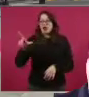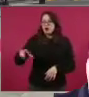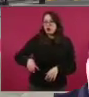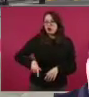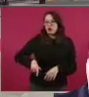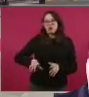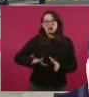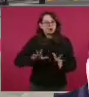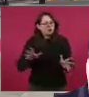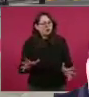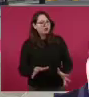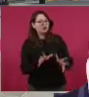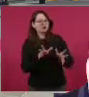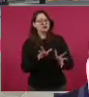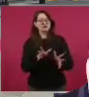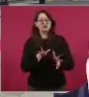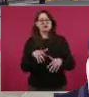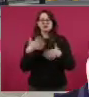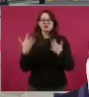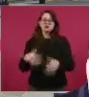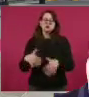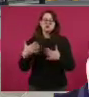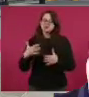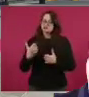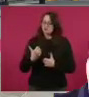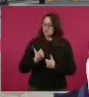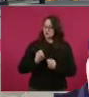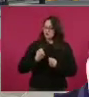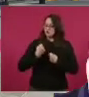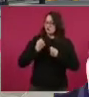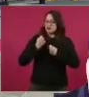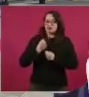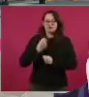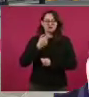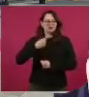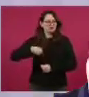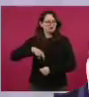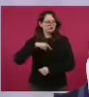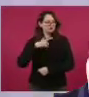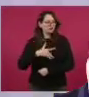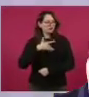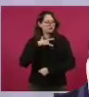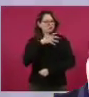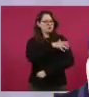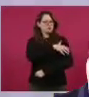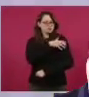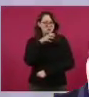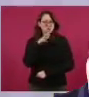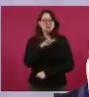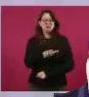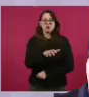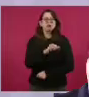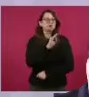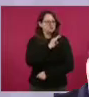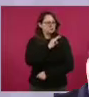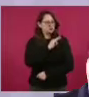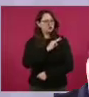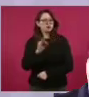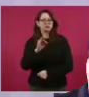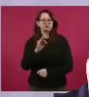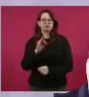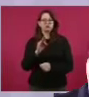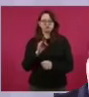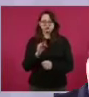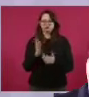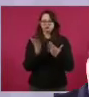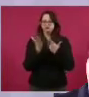apoyo se vuelve una fortaleza, un empoderamiento que hace que tus resultados se disparen, se